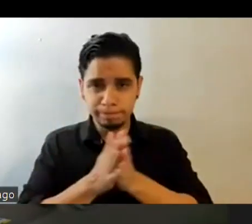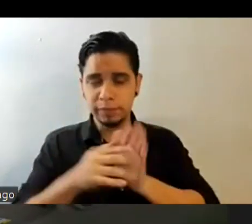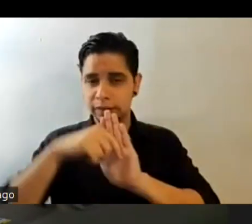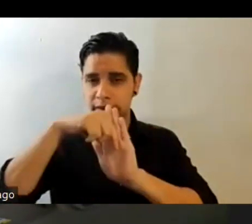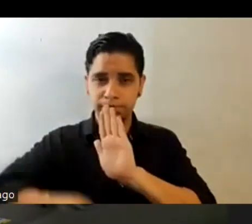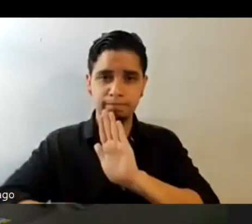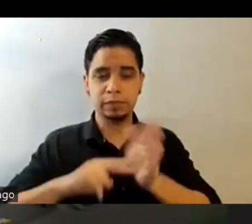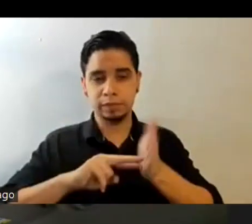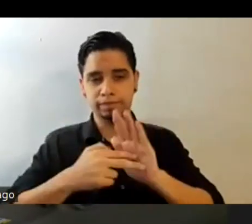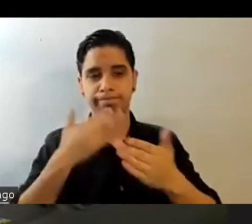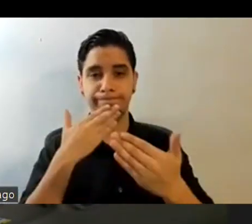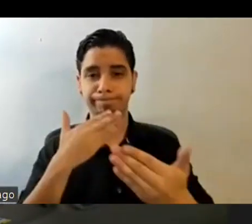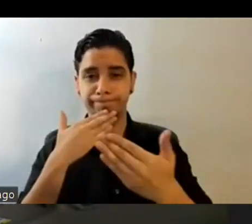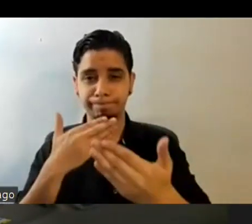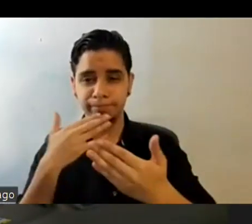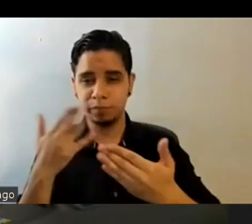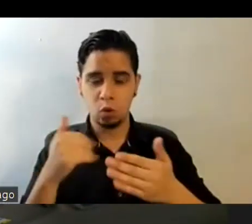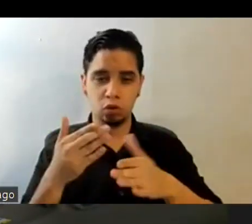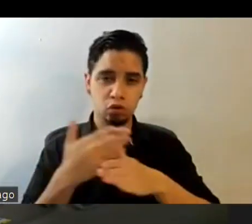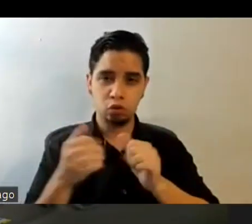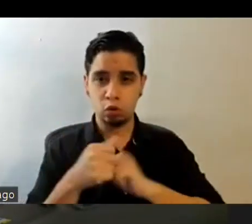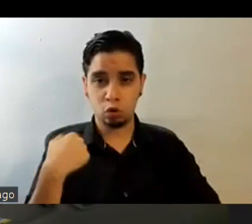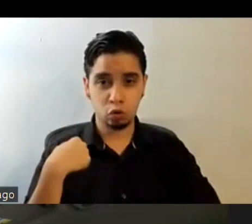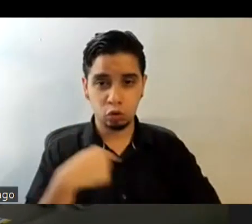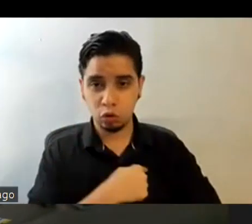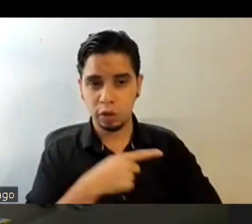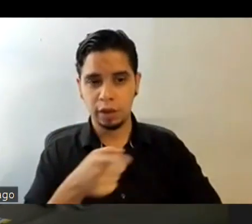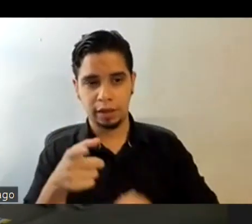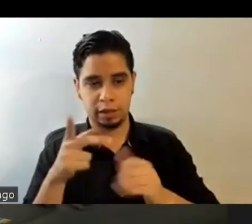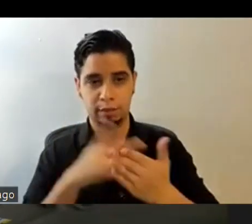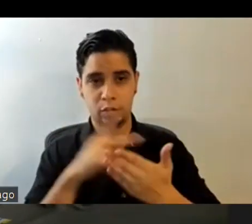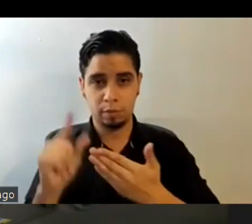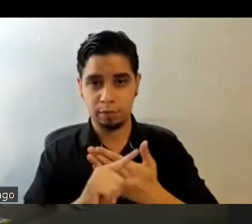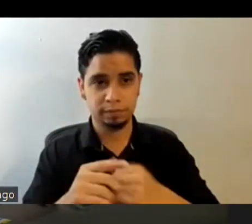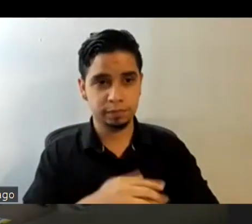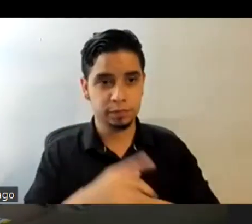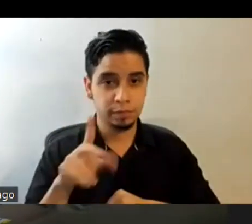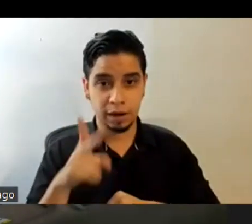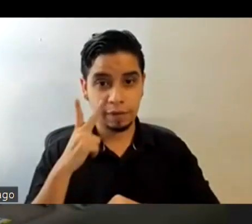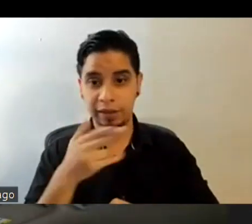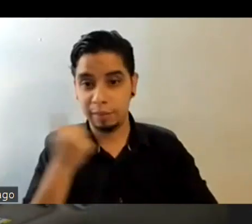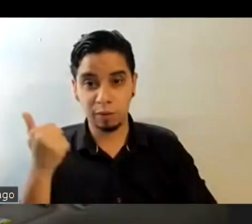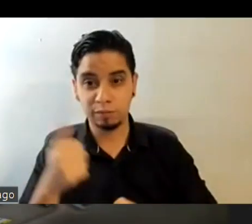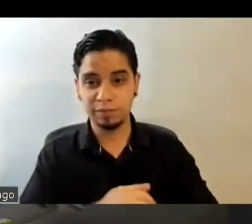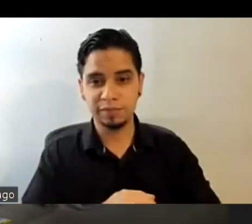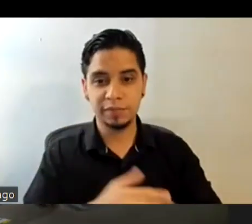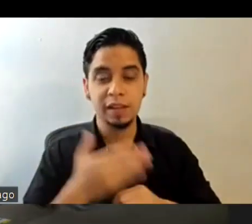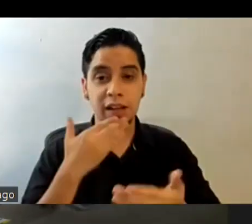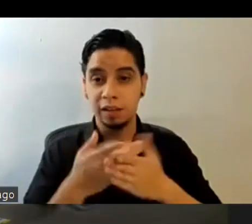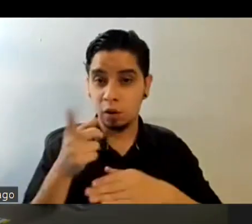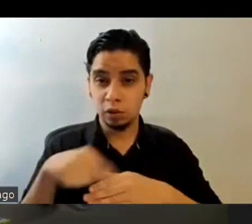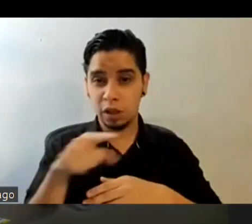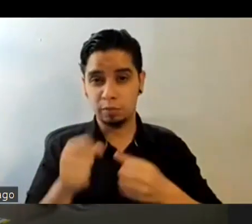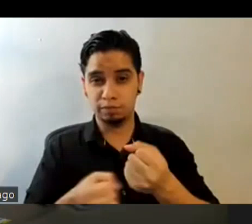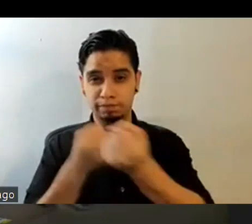muchas gracias por compartir con nosotros este programa. Para verte mejor. Gracias a ustedes por fomentar el arte